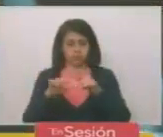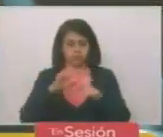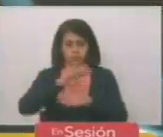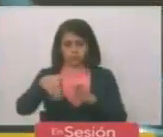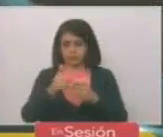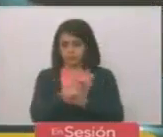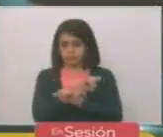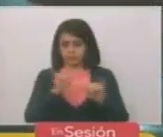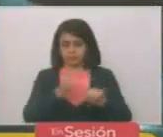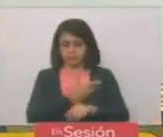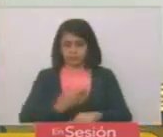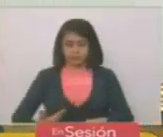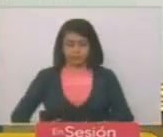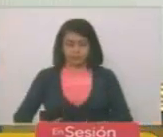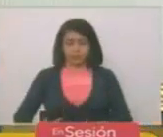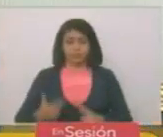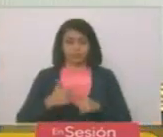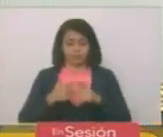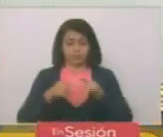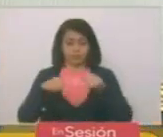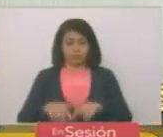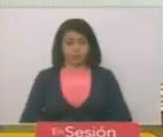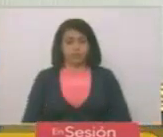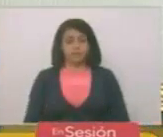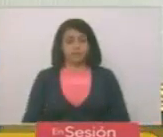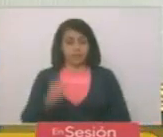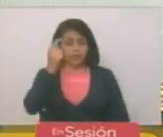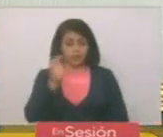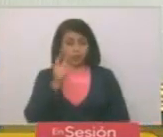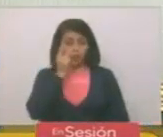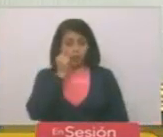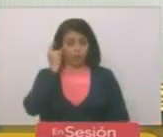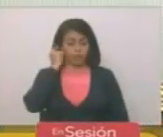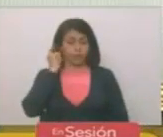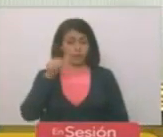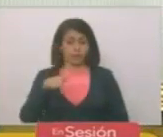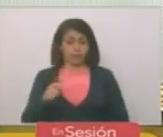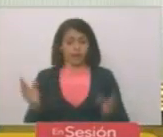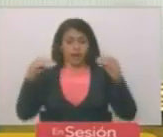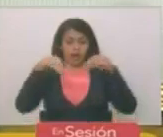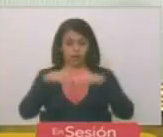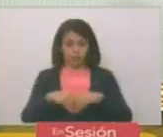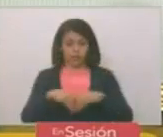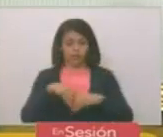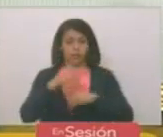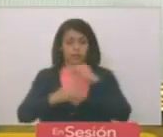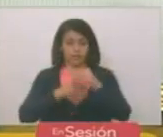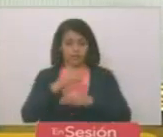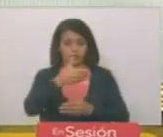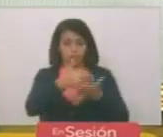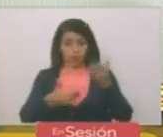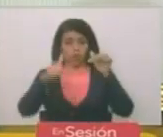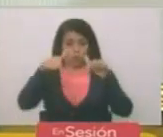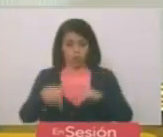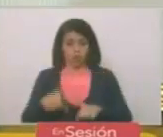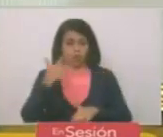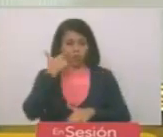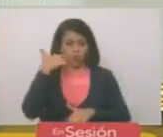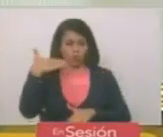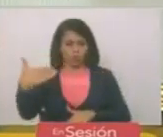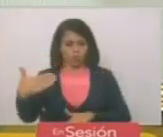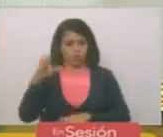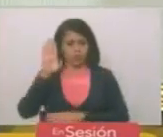ciudadano presidente. En consideración, las honorables diputadas y los honorables diputados que estén de acuerdo con la propuesta de orden del día, sírvanse manifestarlo